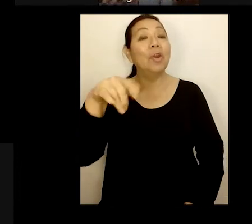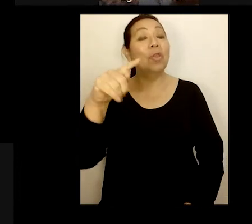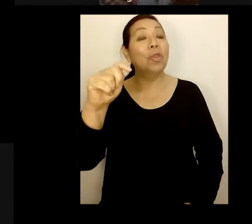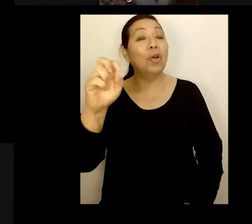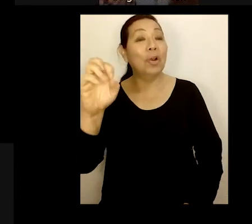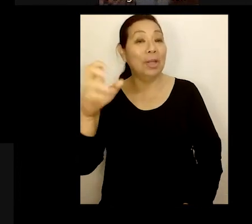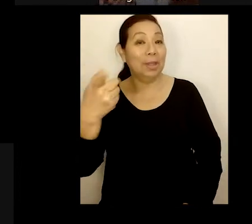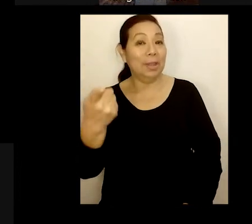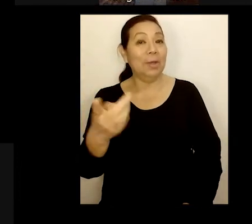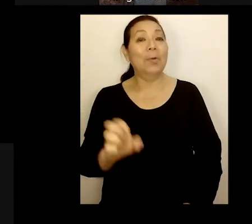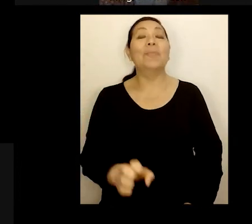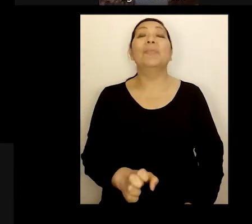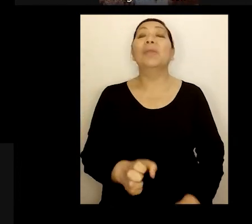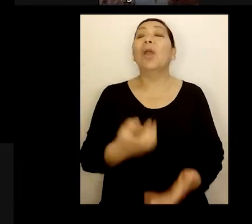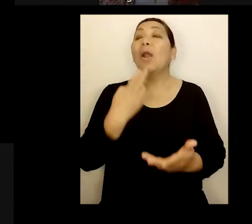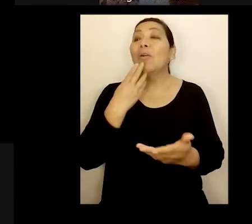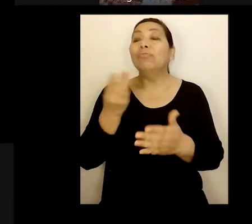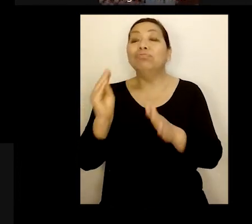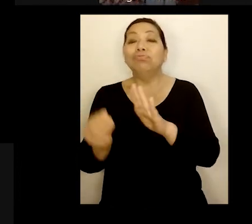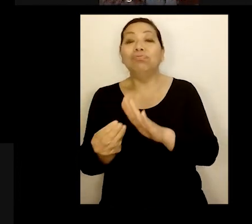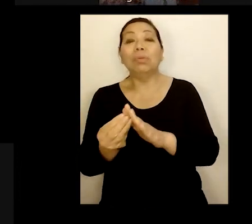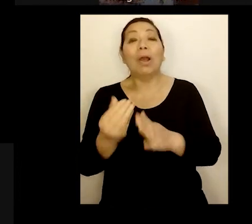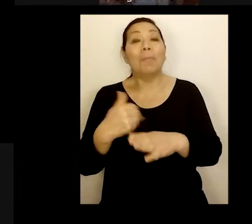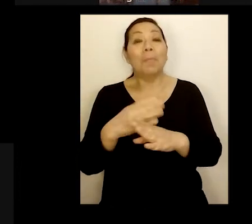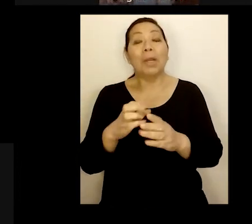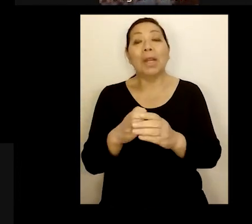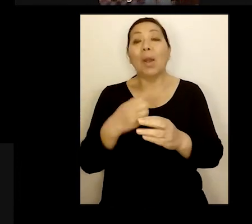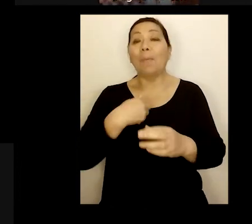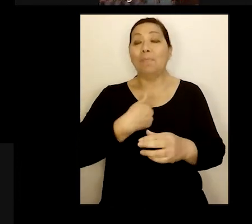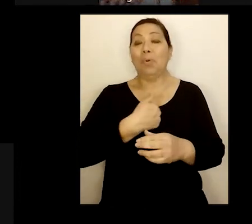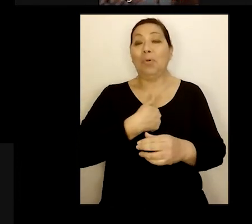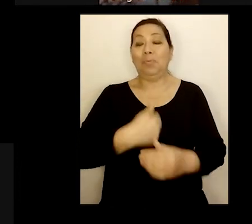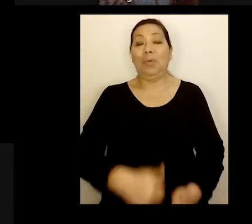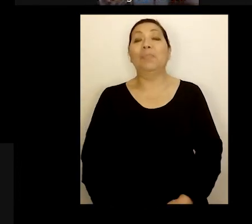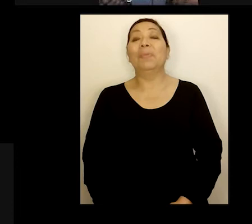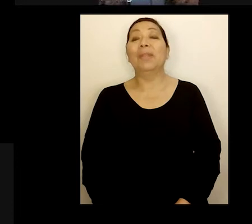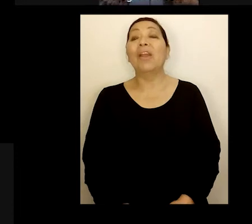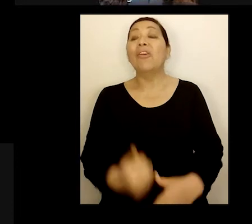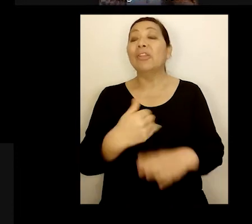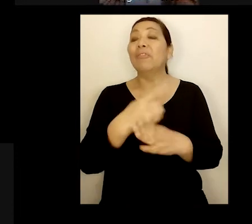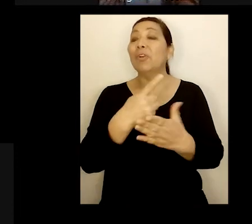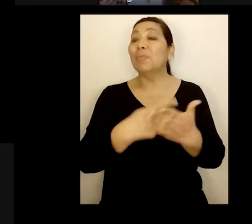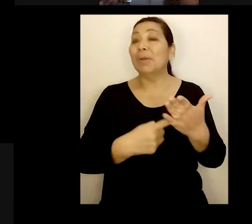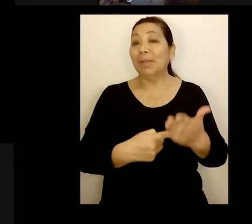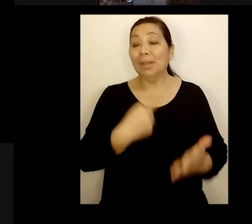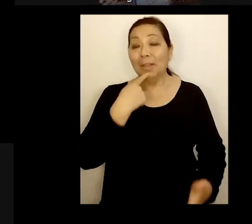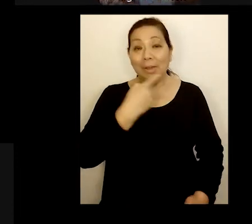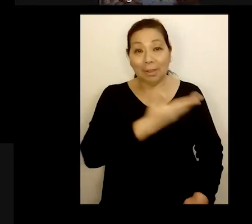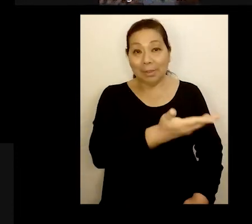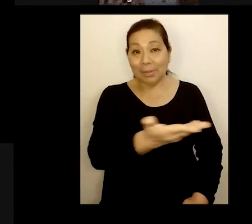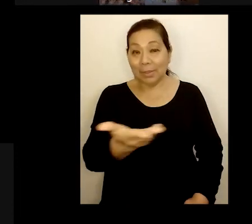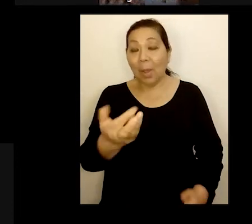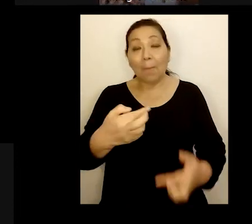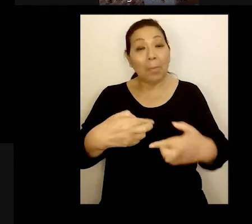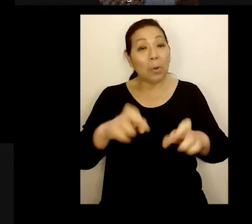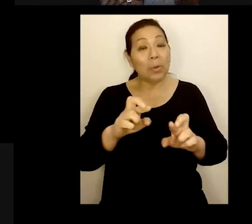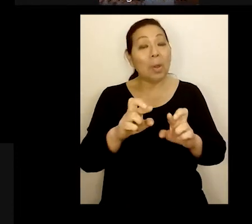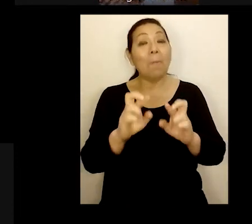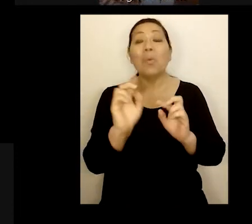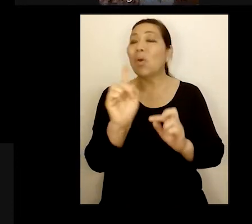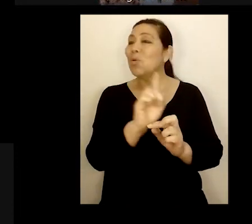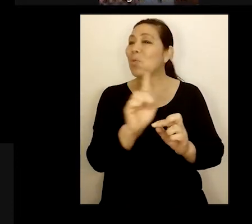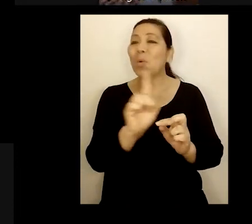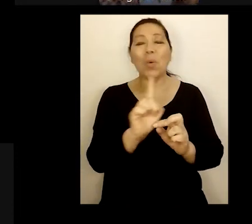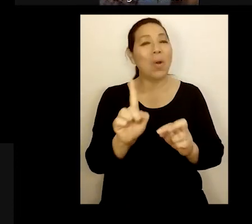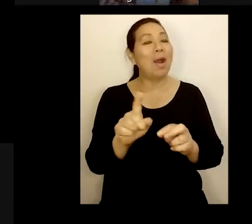Manrique respecto al delito de colusión en el tipo penal propiamente dicho. De tal manera, señores magistrados, que esa Procuraduría Pública